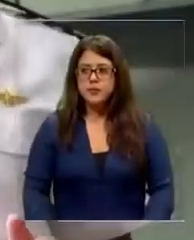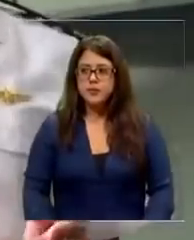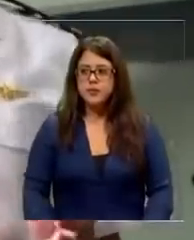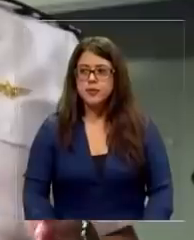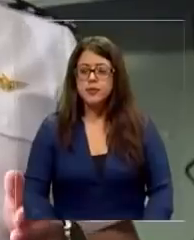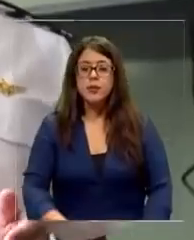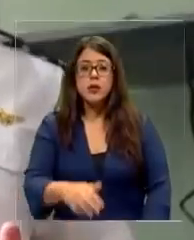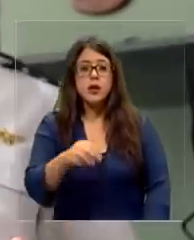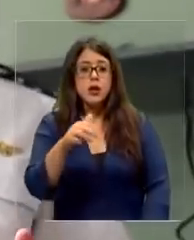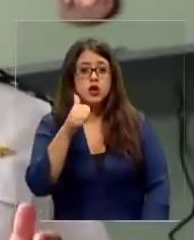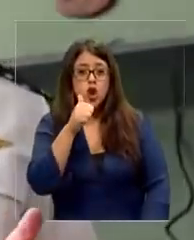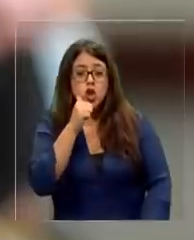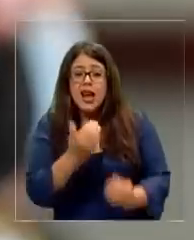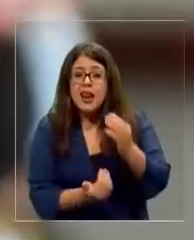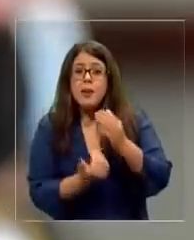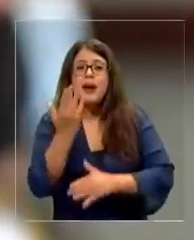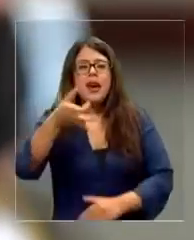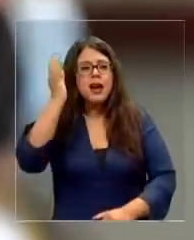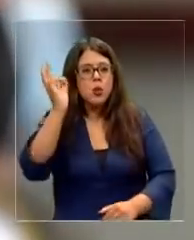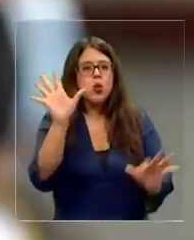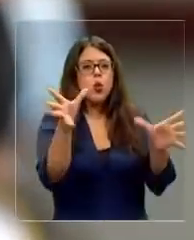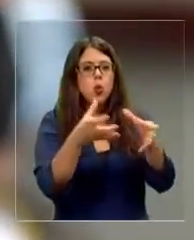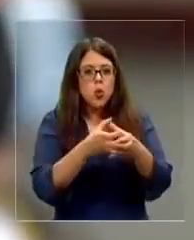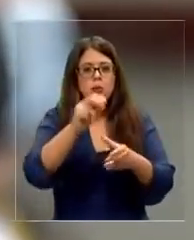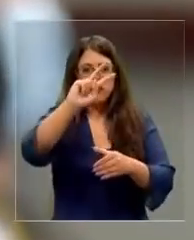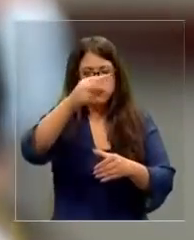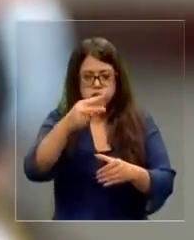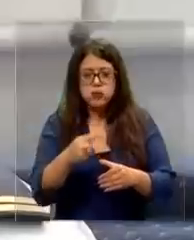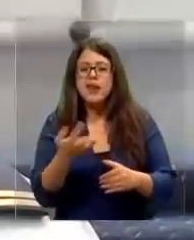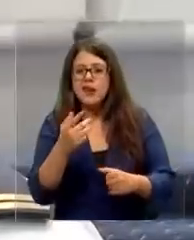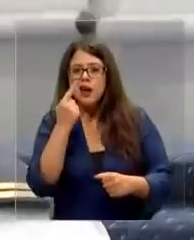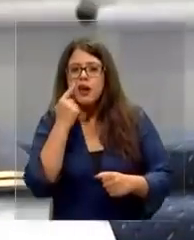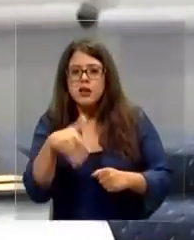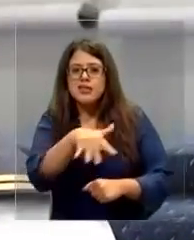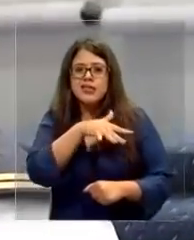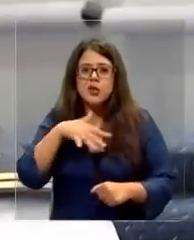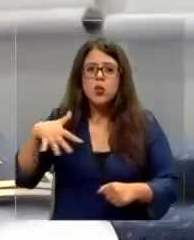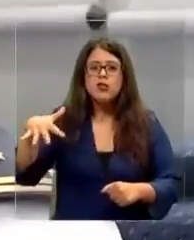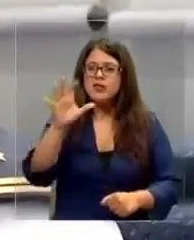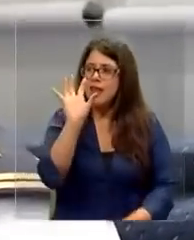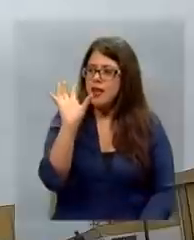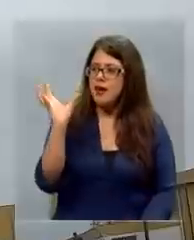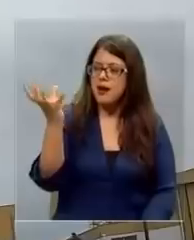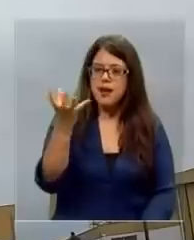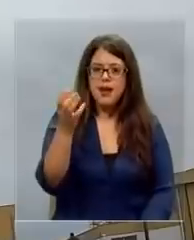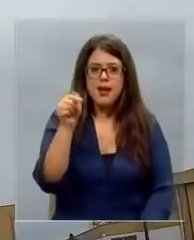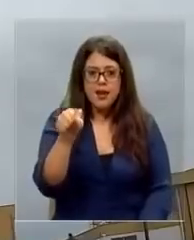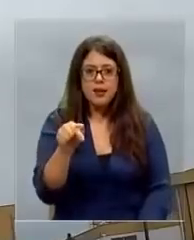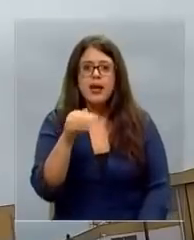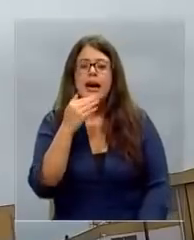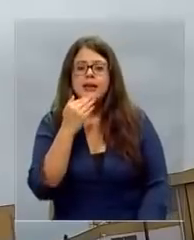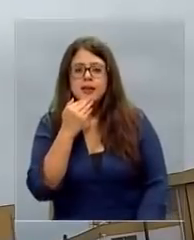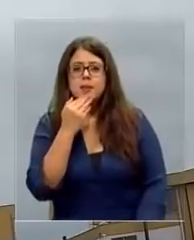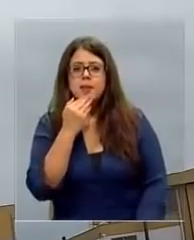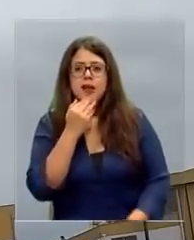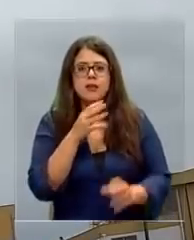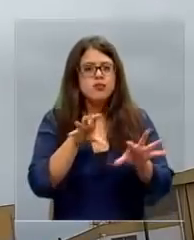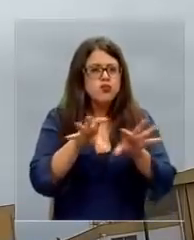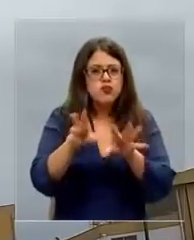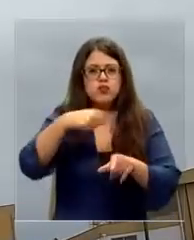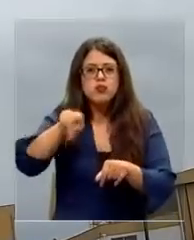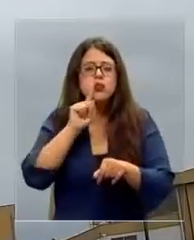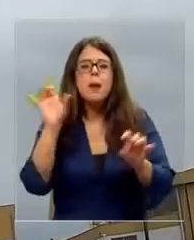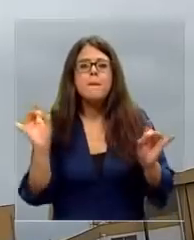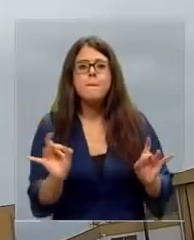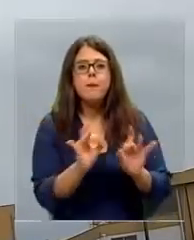Cada mañana la Armada realiza una reunión con el equipo de turno para conocer las condiciones meteorológicas de la jornada y los medios disponibles en